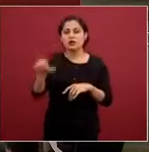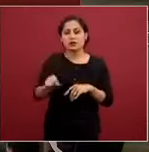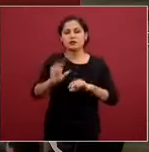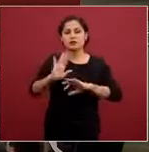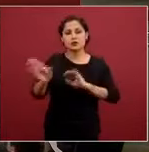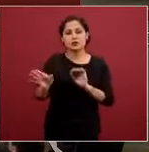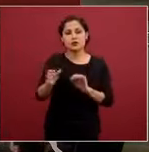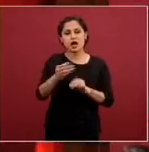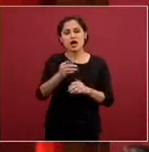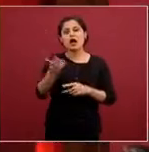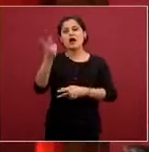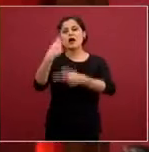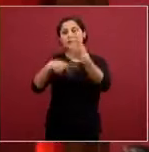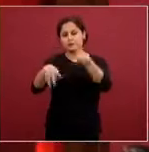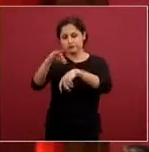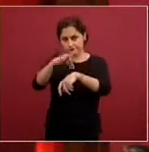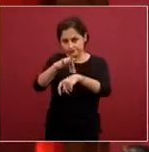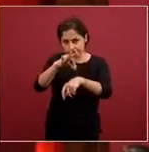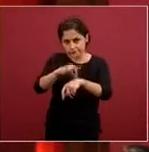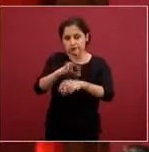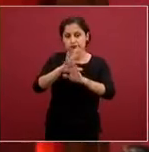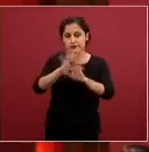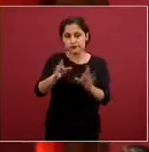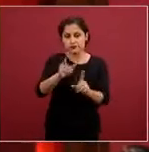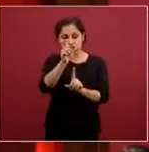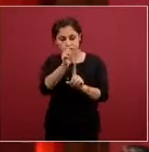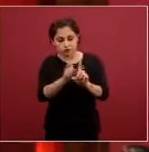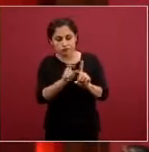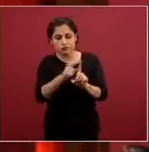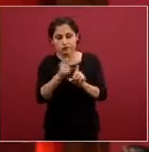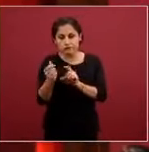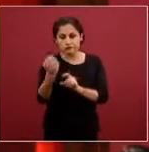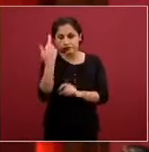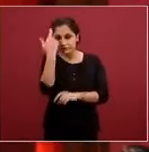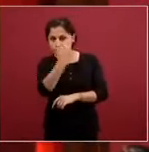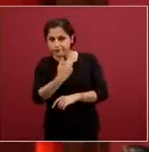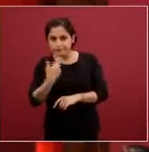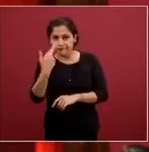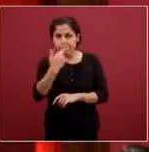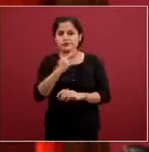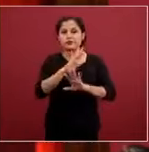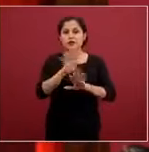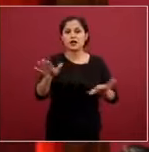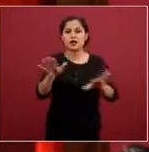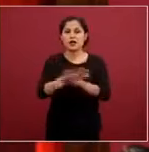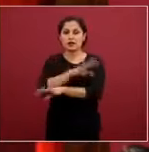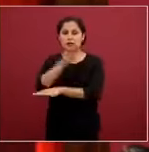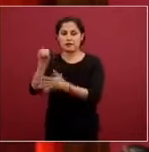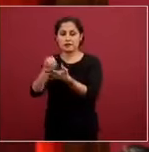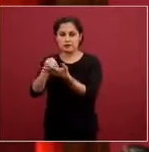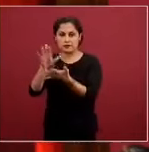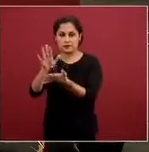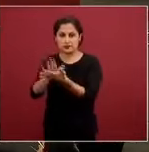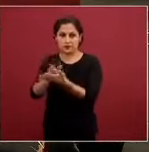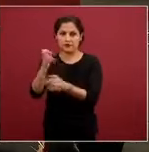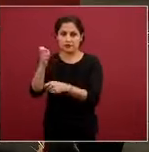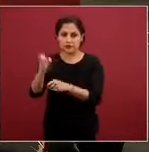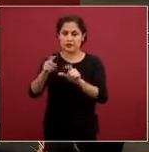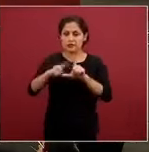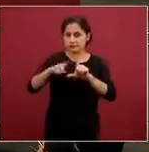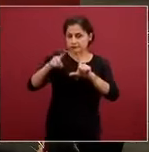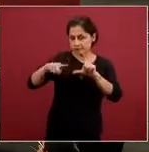función de en qué fecha iniciaron los síntomas, y por eso esos casos sospechosos los podemos ver prácticamente distribuidos en los